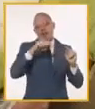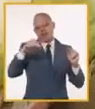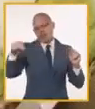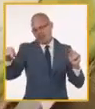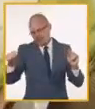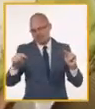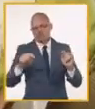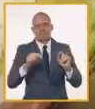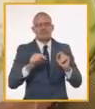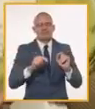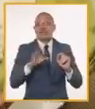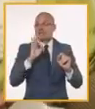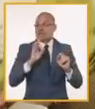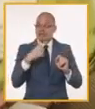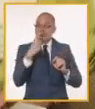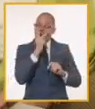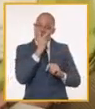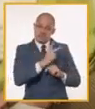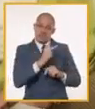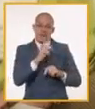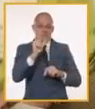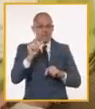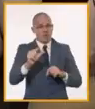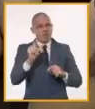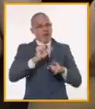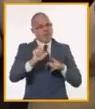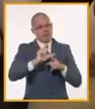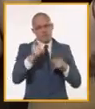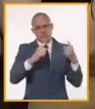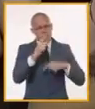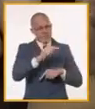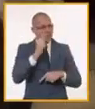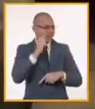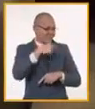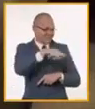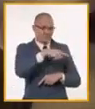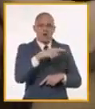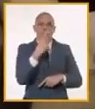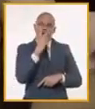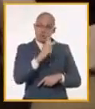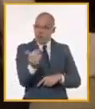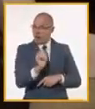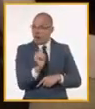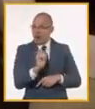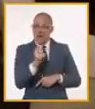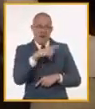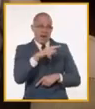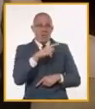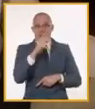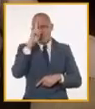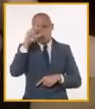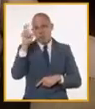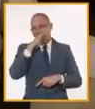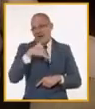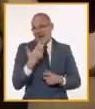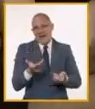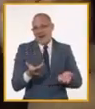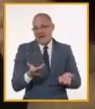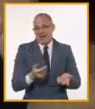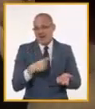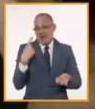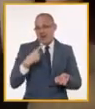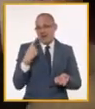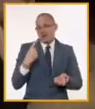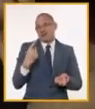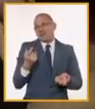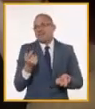Que rebeldes. Sí, y a veces hasta gente con dinero, ¿no? Sí, los campesinos eran los que vivían ahí, y los rebeldes eran cuando había combate. Podríamos